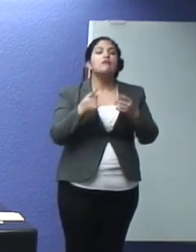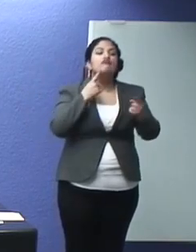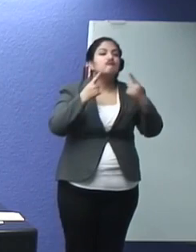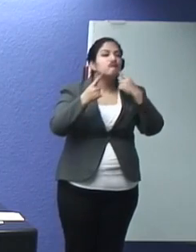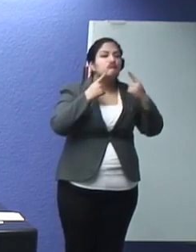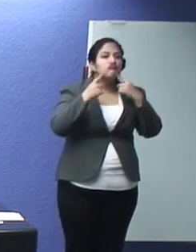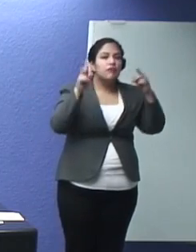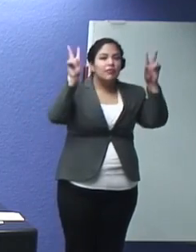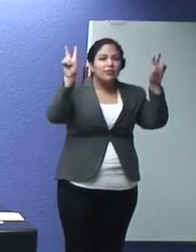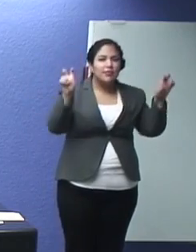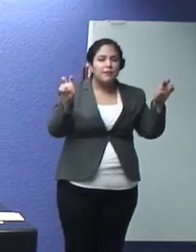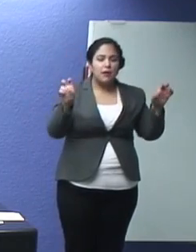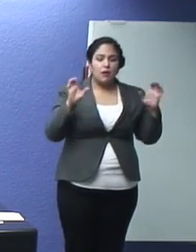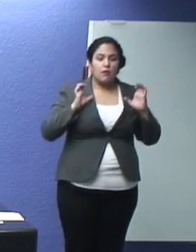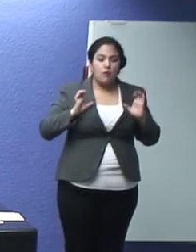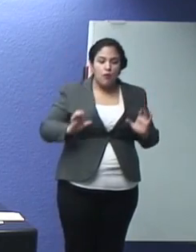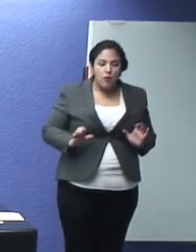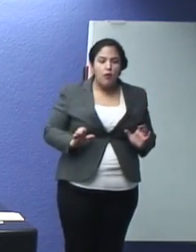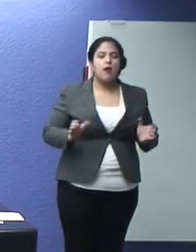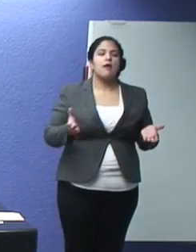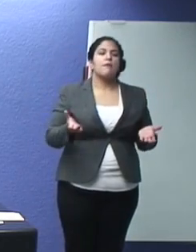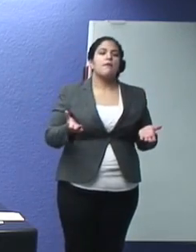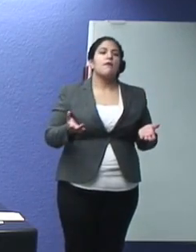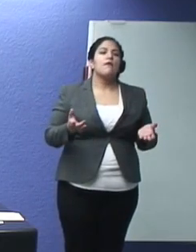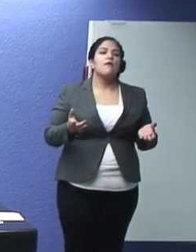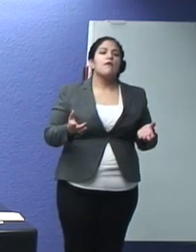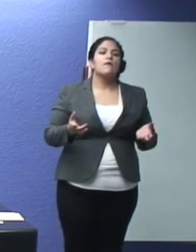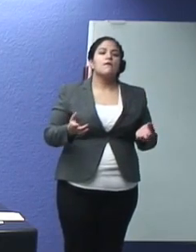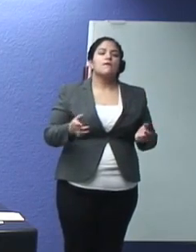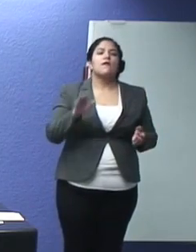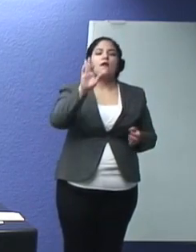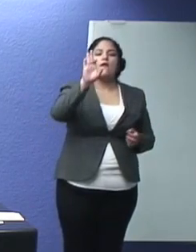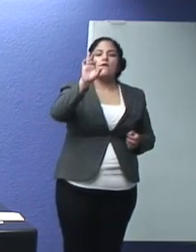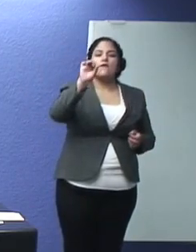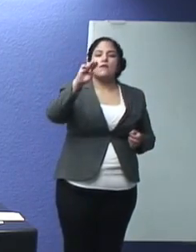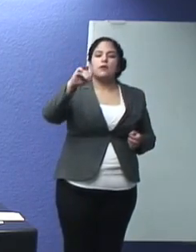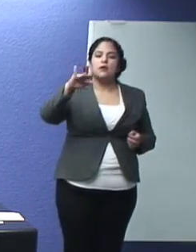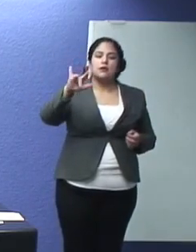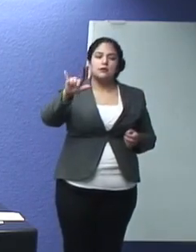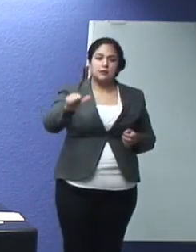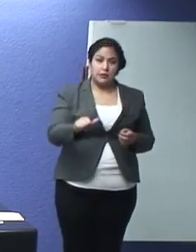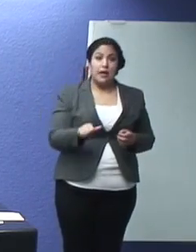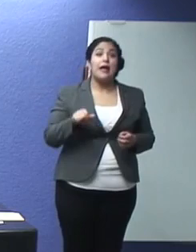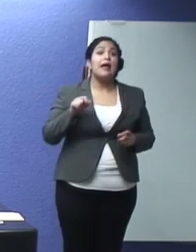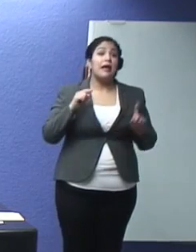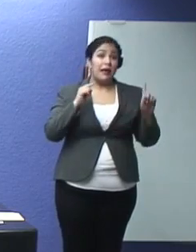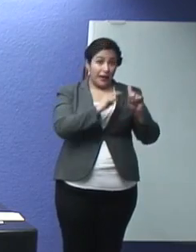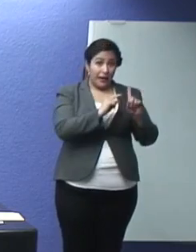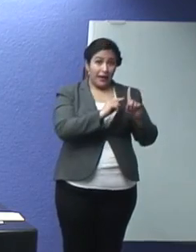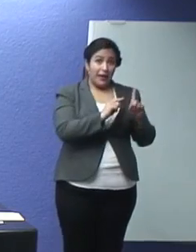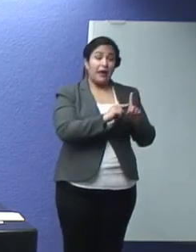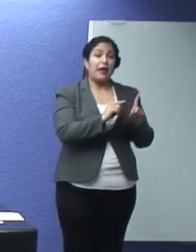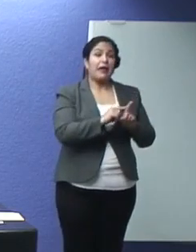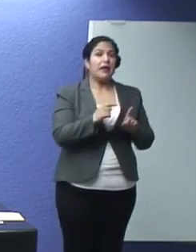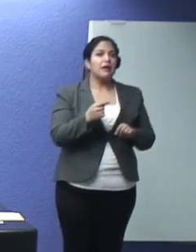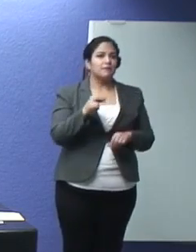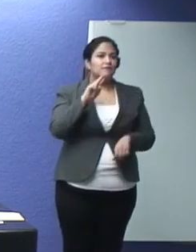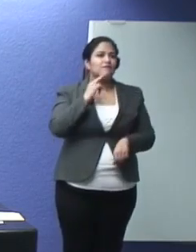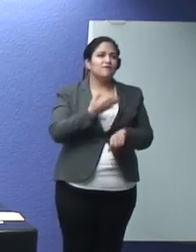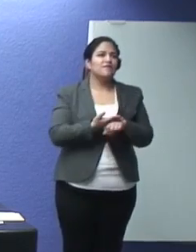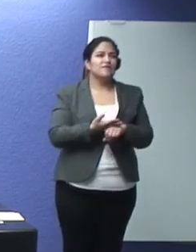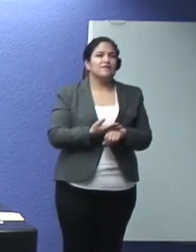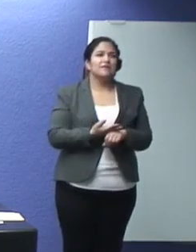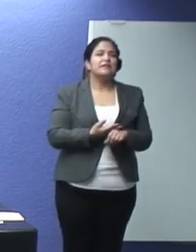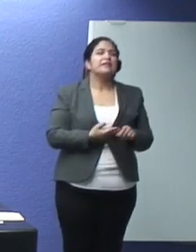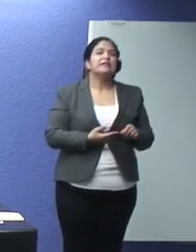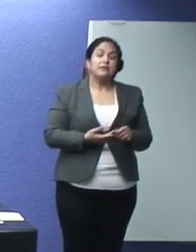Cuerpo, Afecto e Identidad en la Investigación Feminista, y es una gran investigadora de habernos